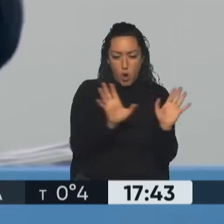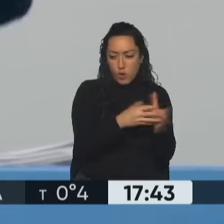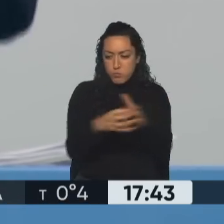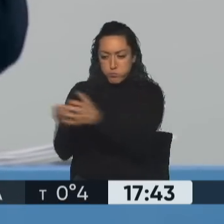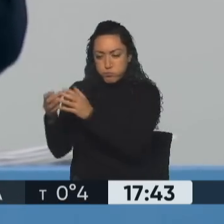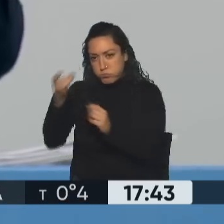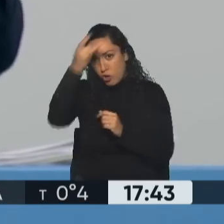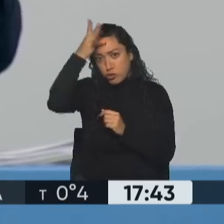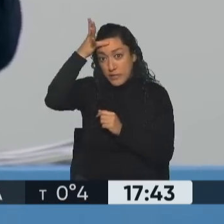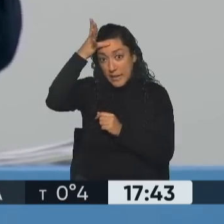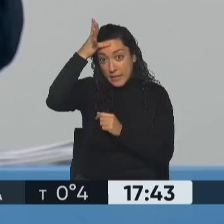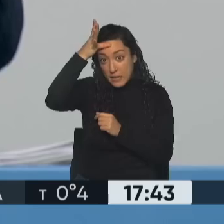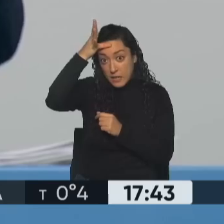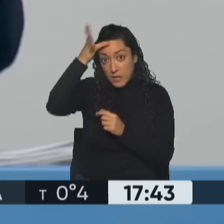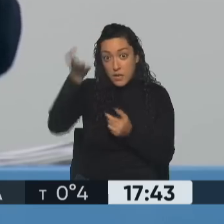bloques